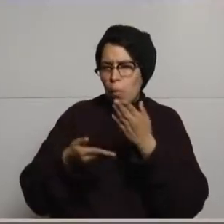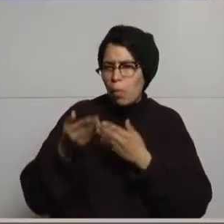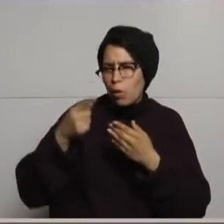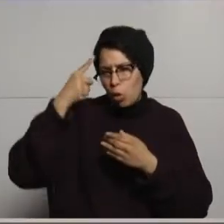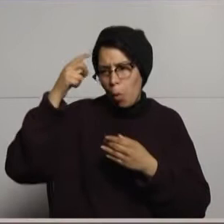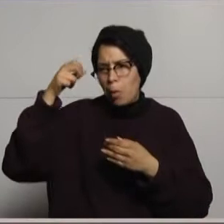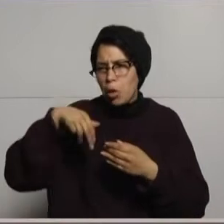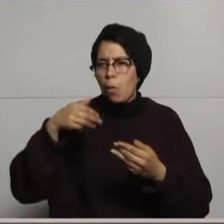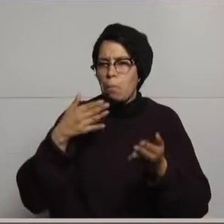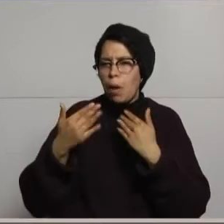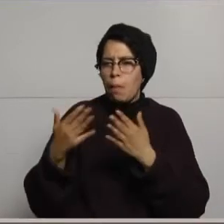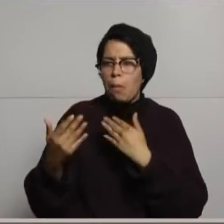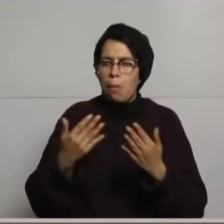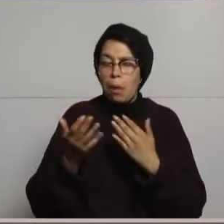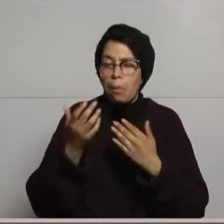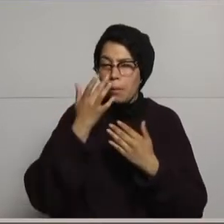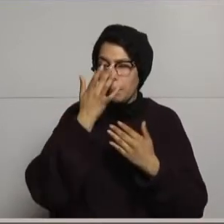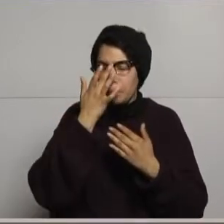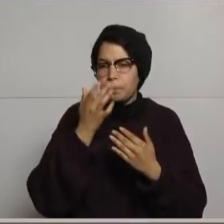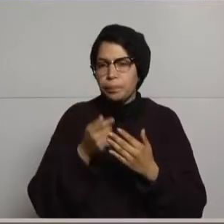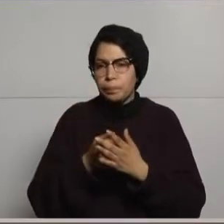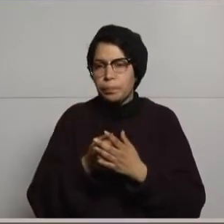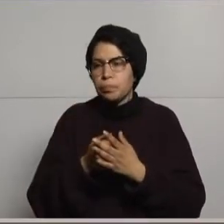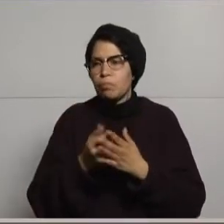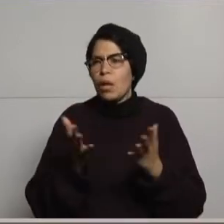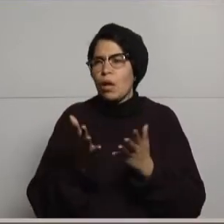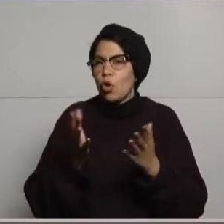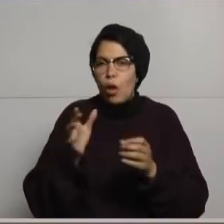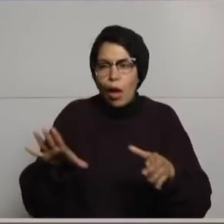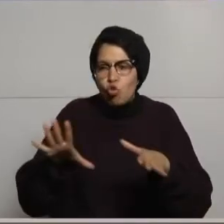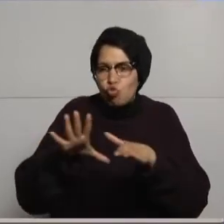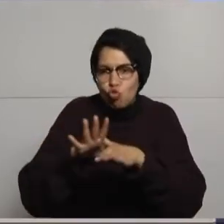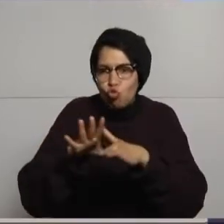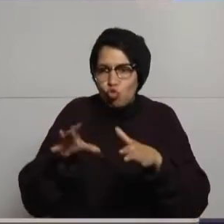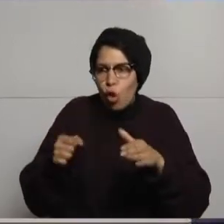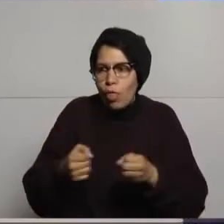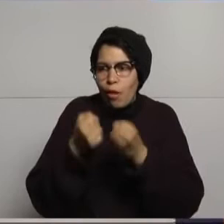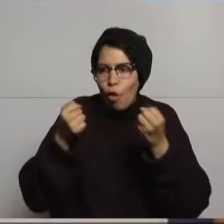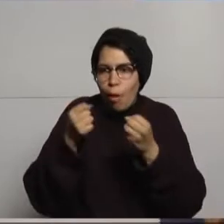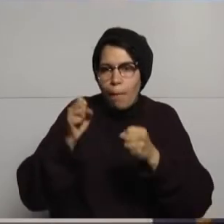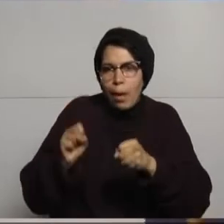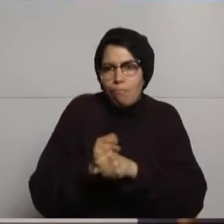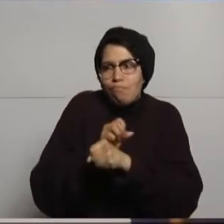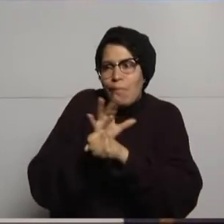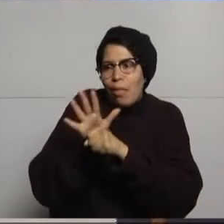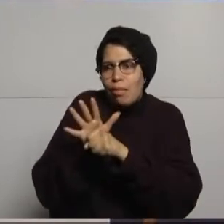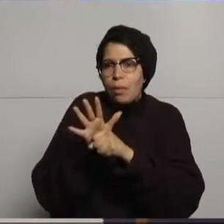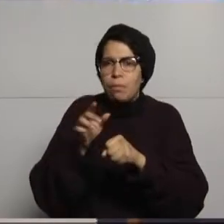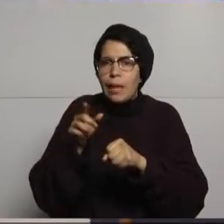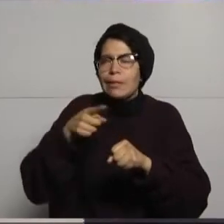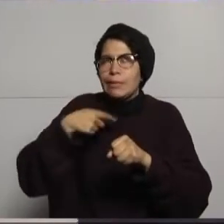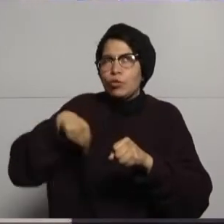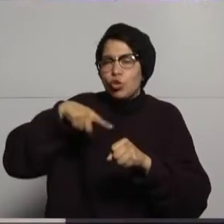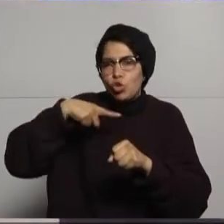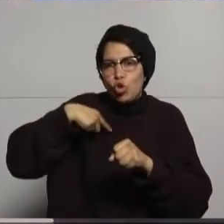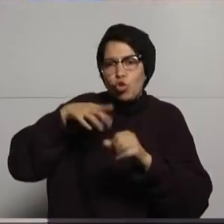más, estaba pasando todo de la pandemia y hubo la necesidad de parar un poco y